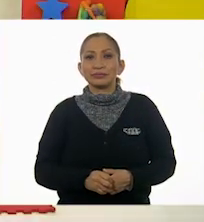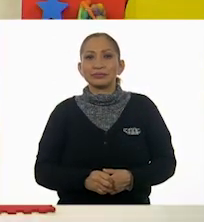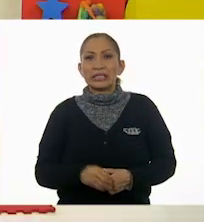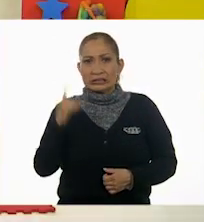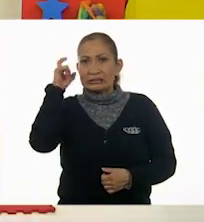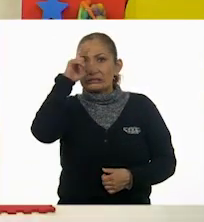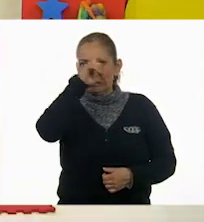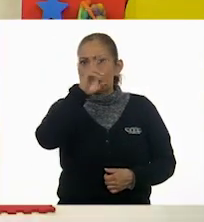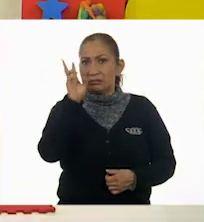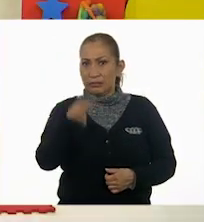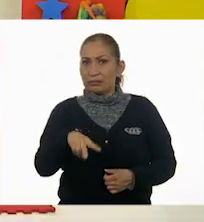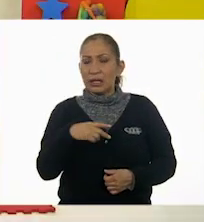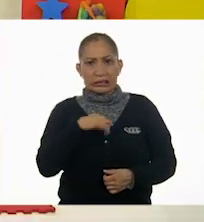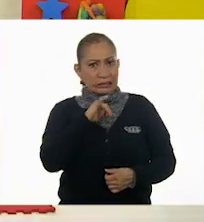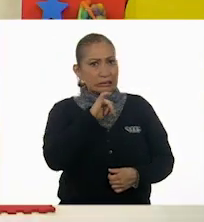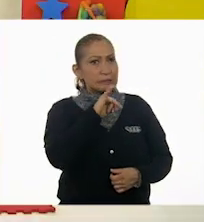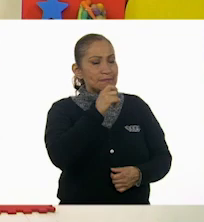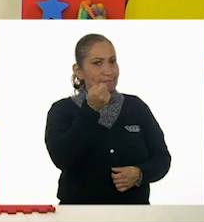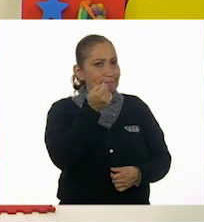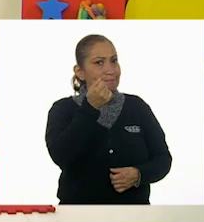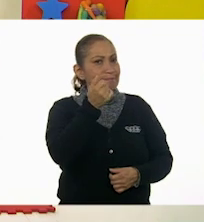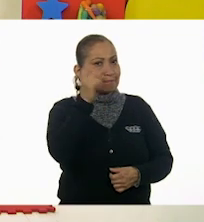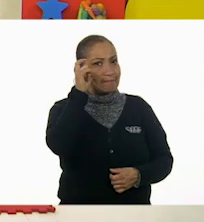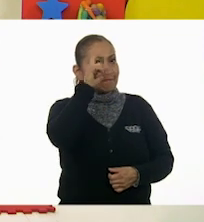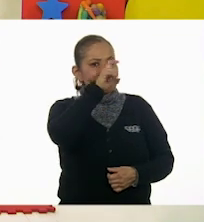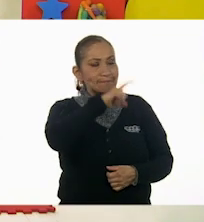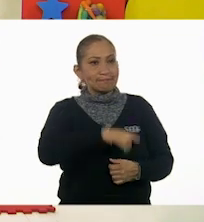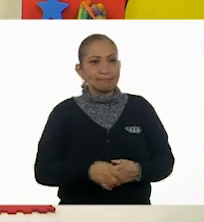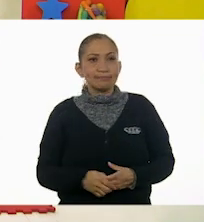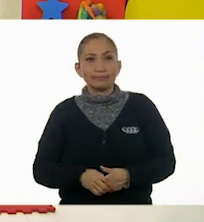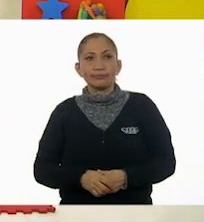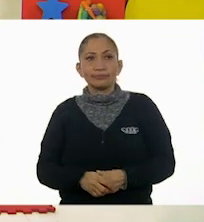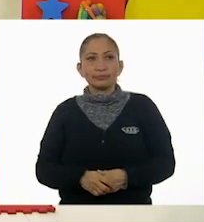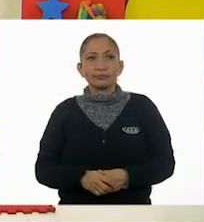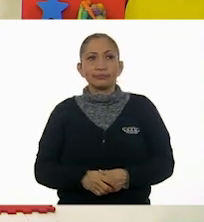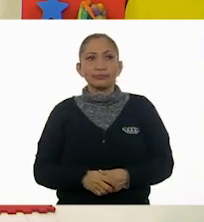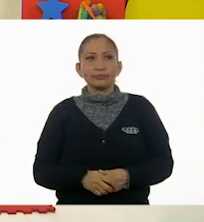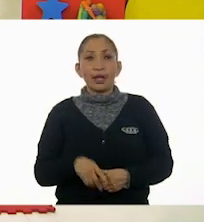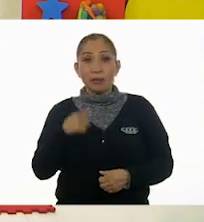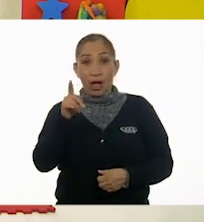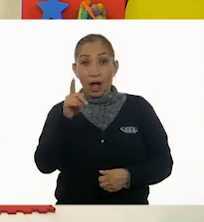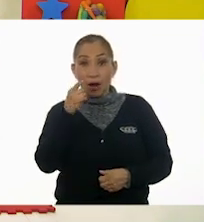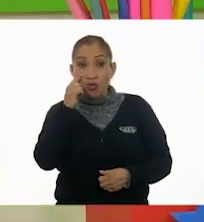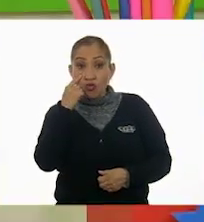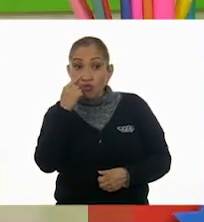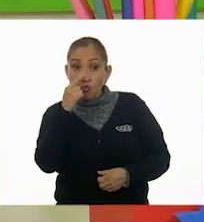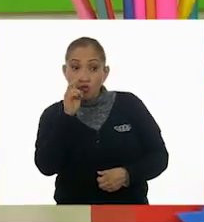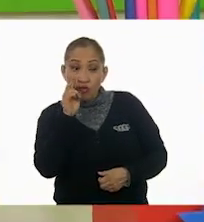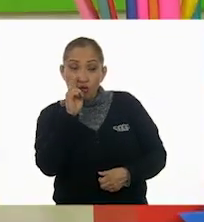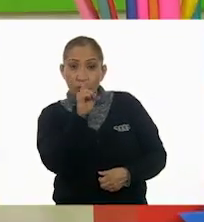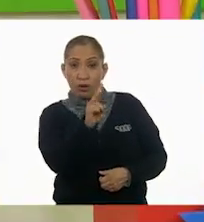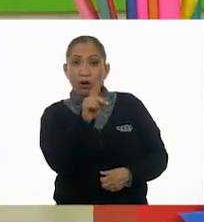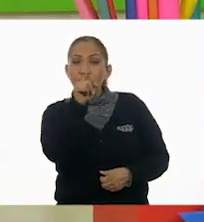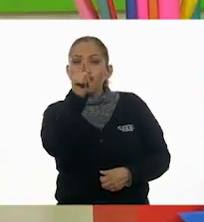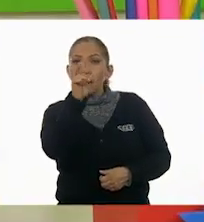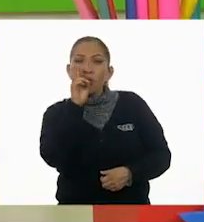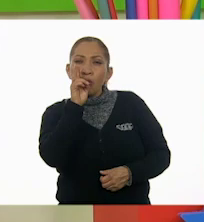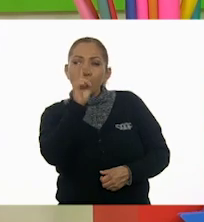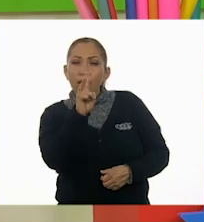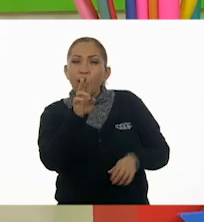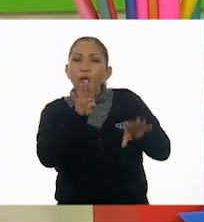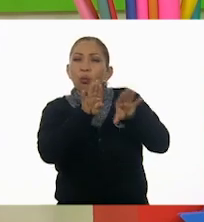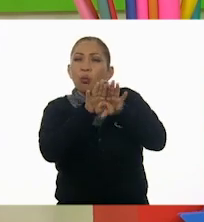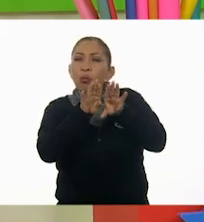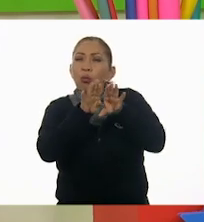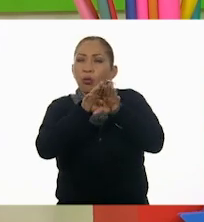estaba complicado, ¿eh? Un poco, sí. Sí. Pero observando, puedes ir viendo cómo van